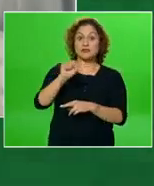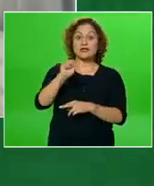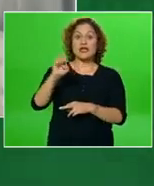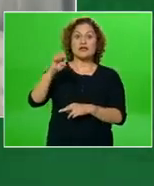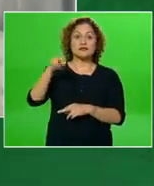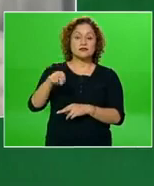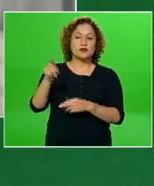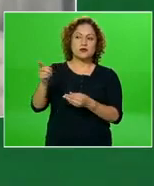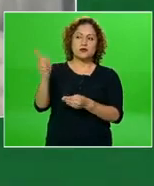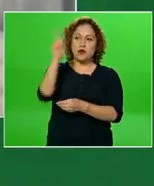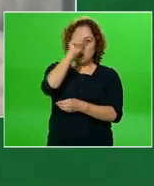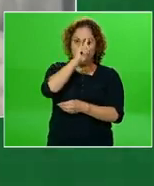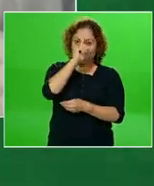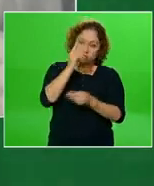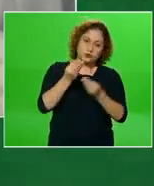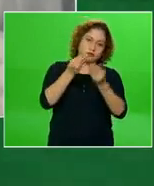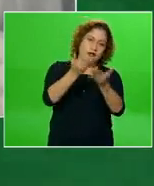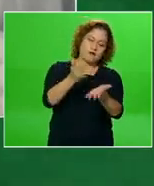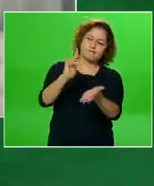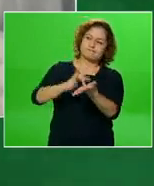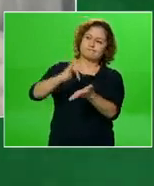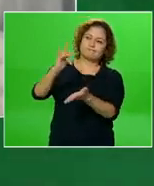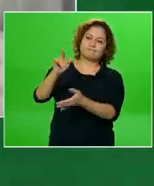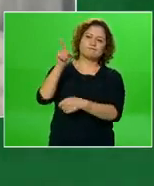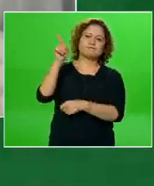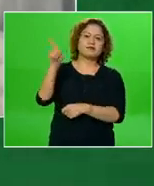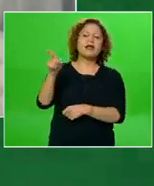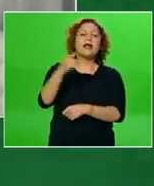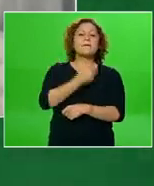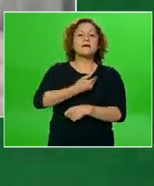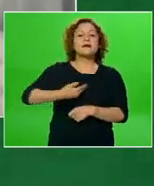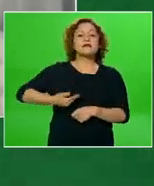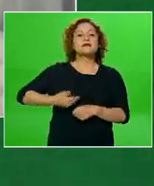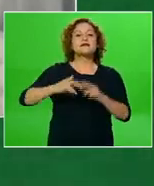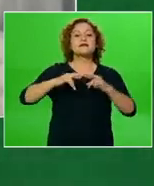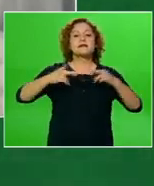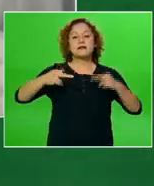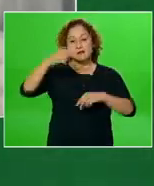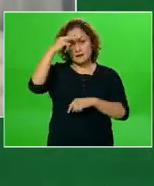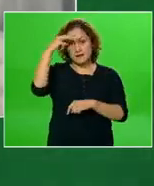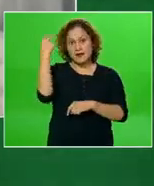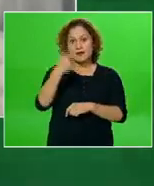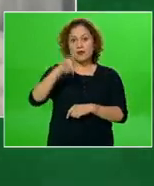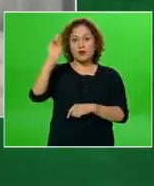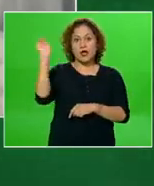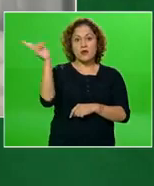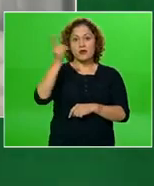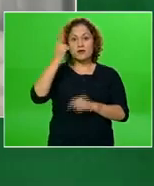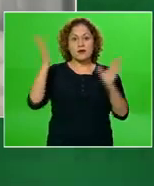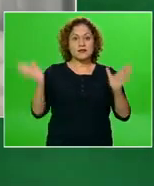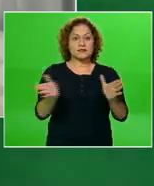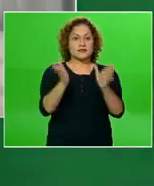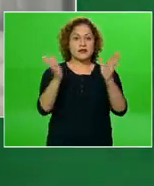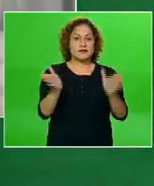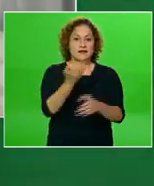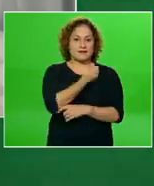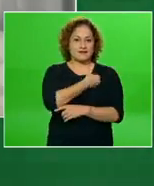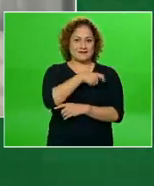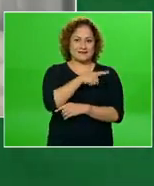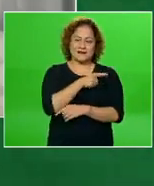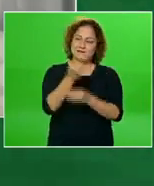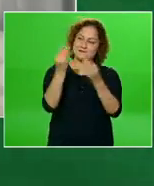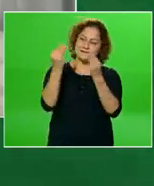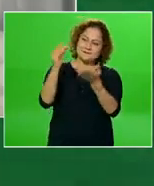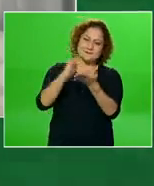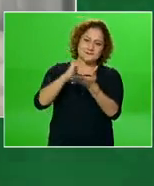aragón y nuevamente el presidente de la red mexicana de las universidades promotoras de la salud muchísimas gracias por la info